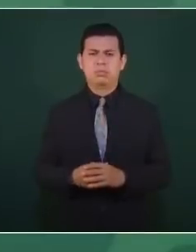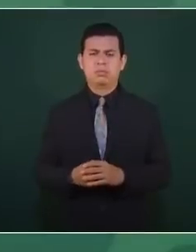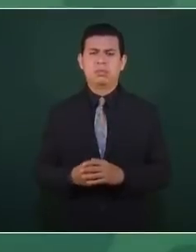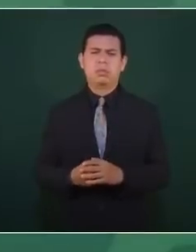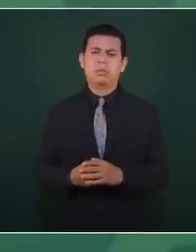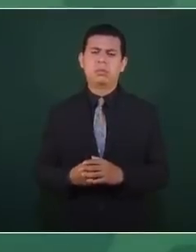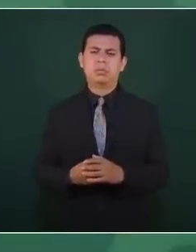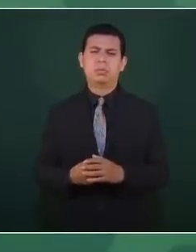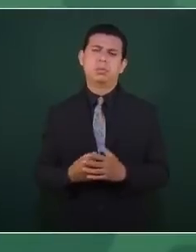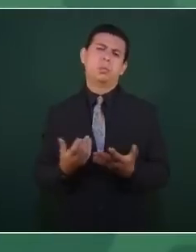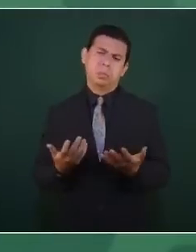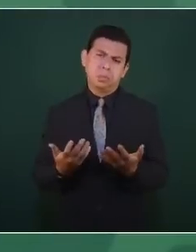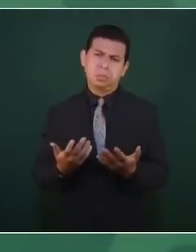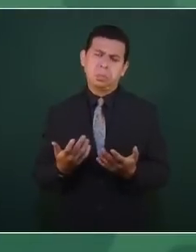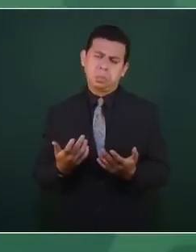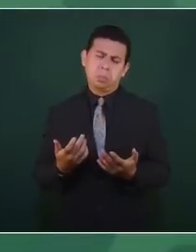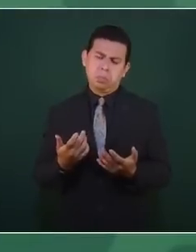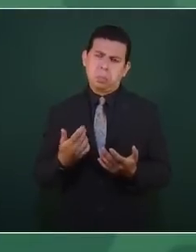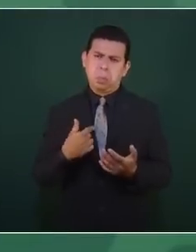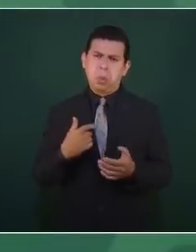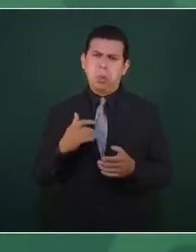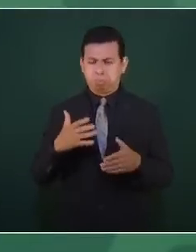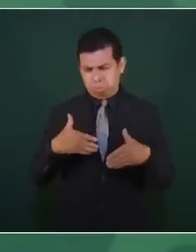Porque es lo que hemos planteado,